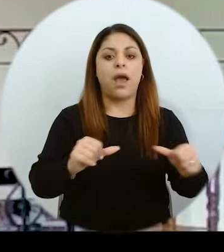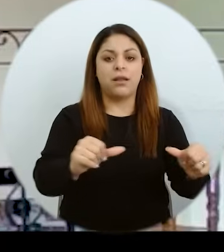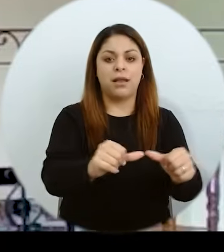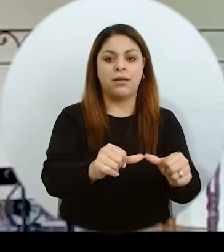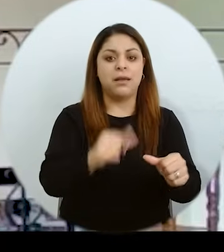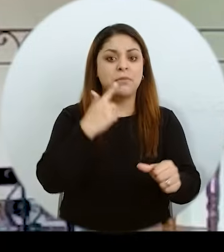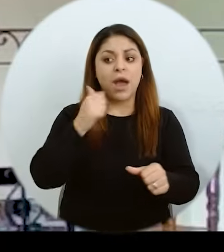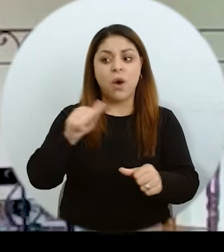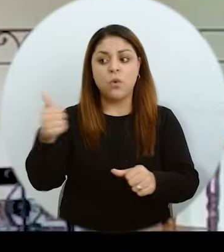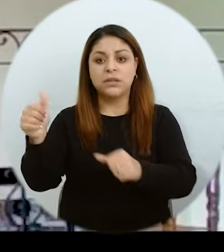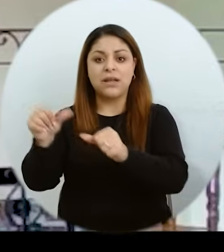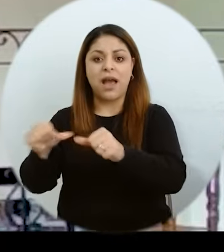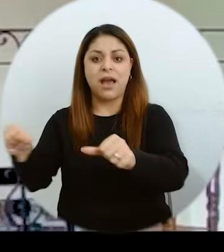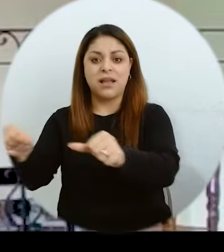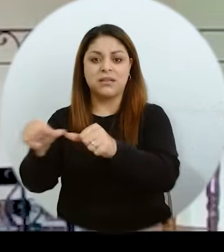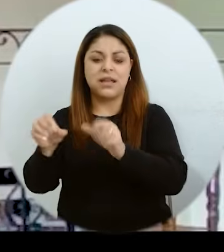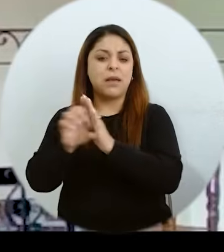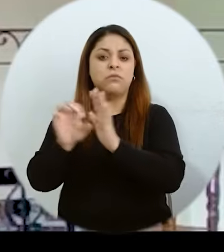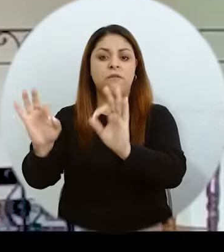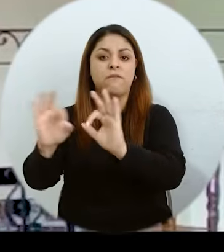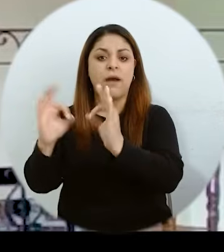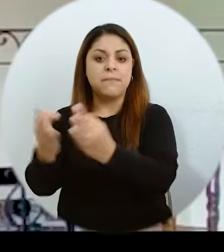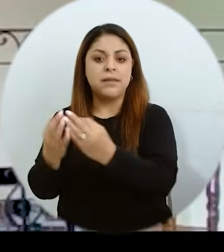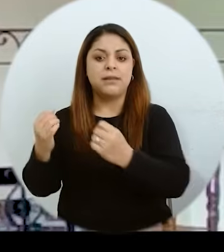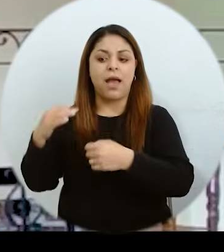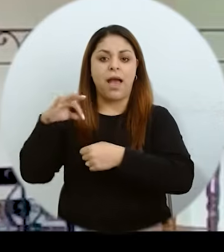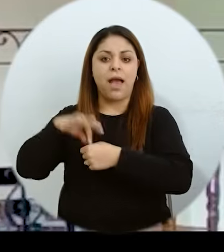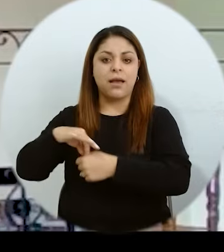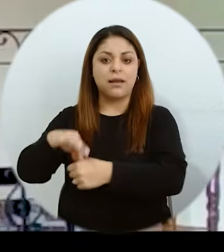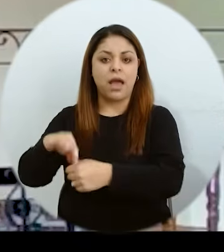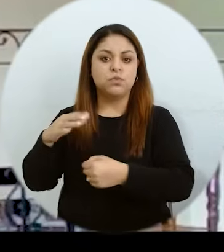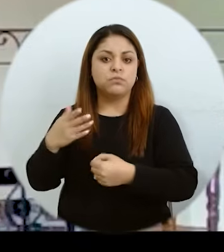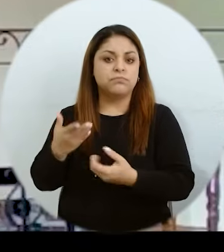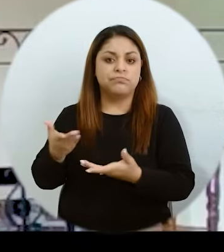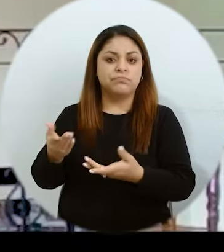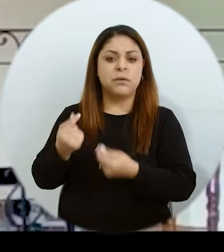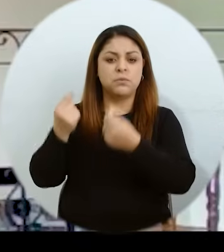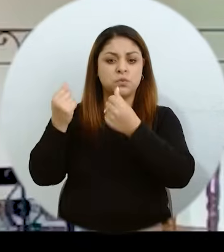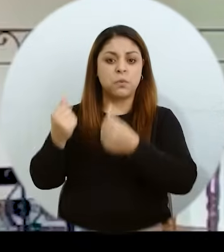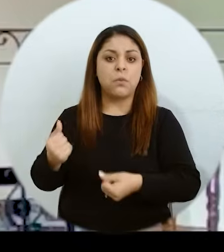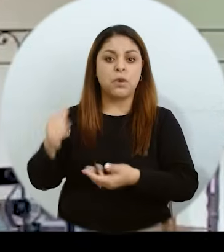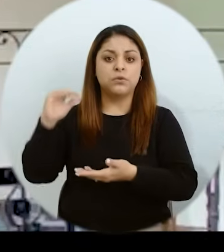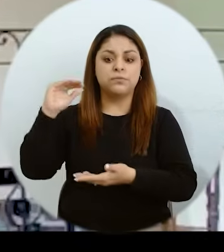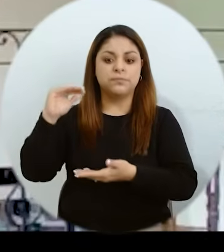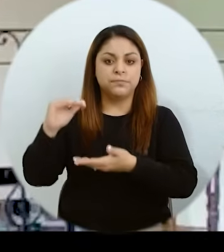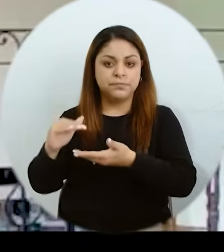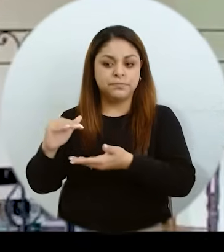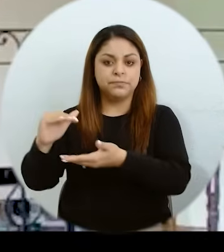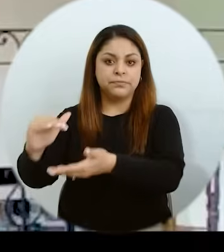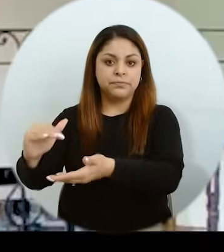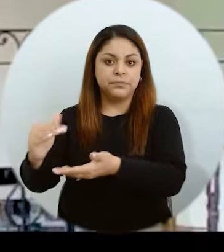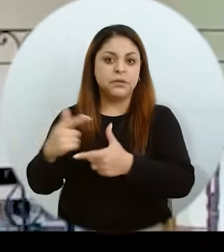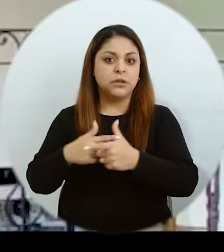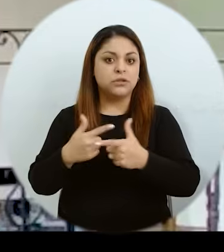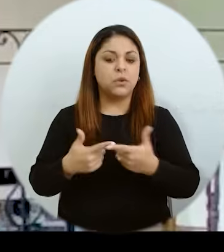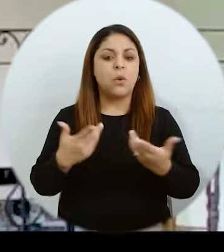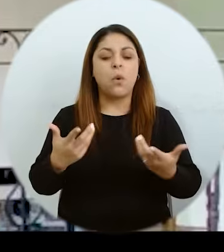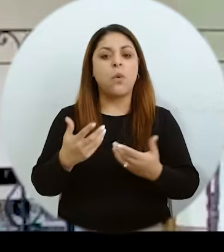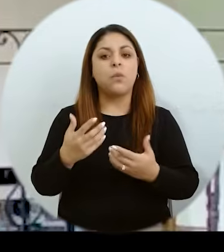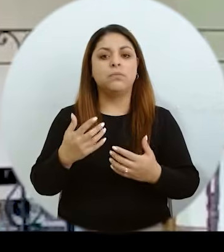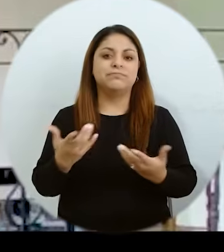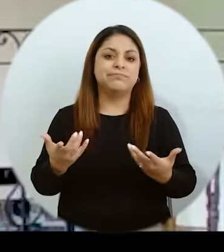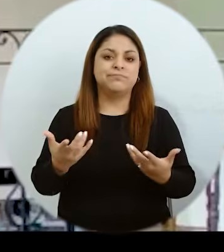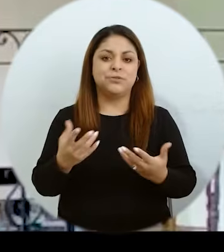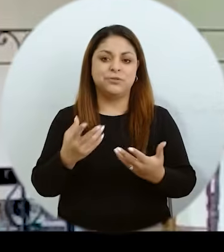área específica. Hay otras áreas, por ejemplo, en familia, en agrario, que el presupuesto más bien decrece o